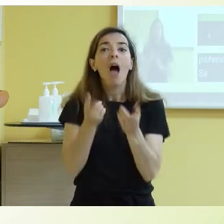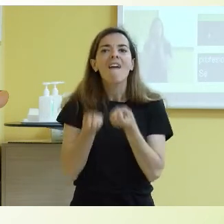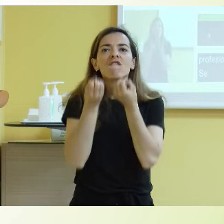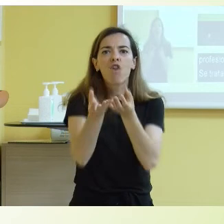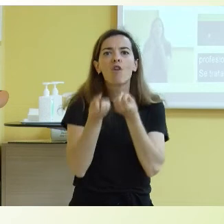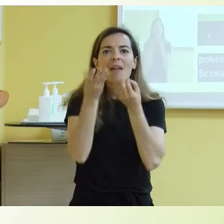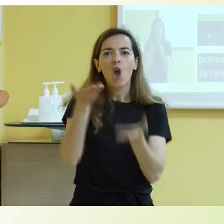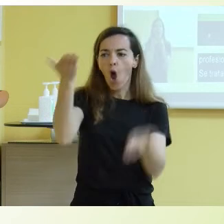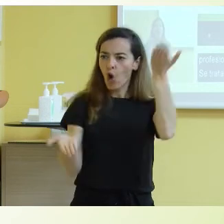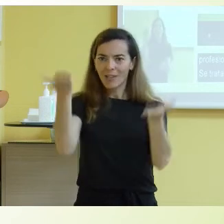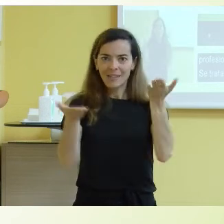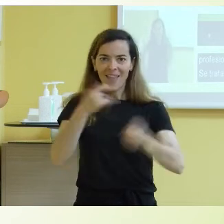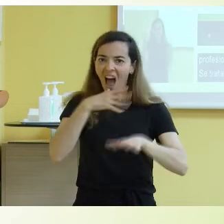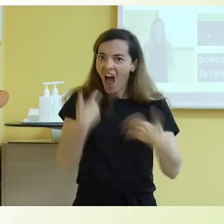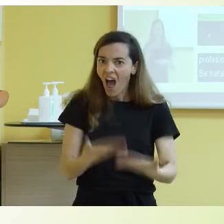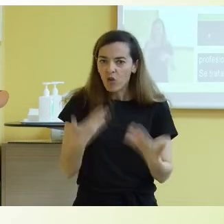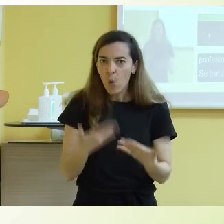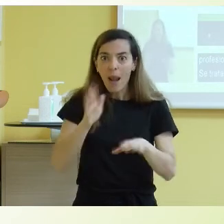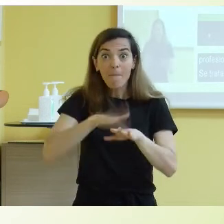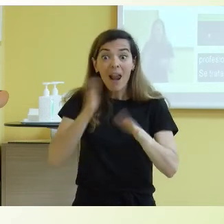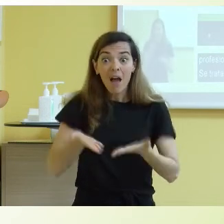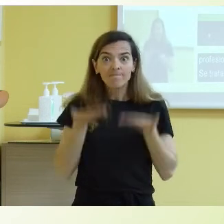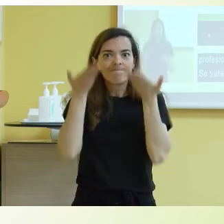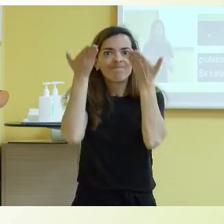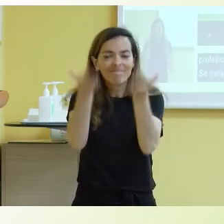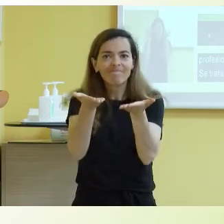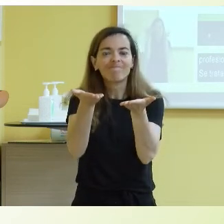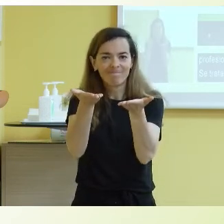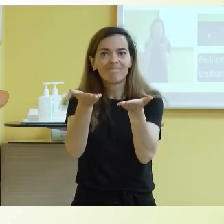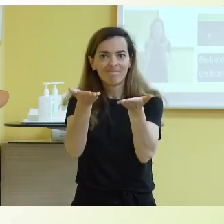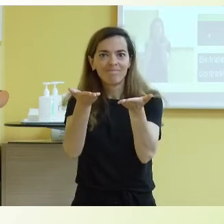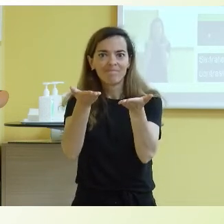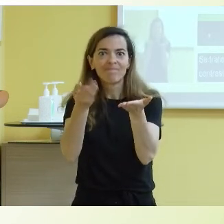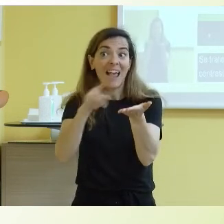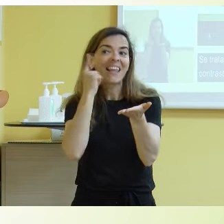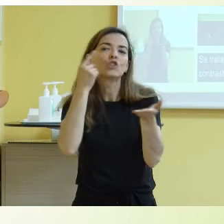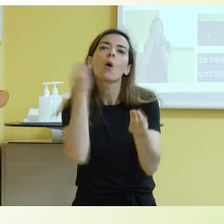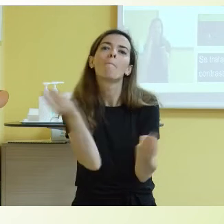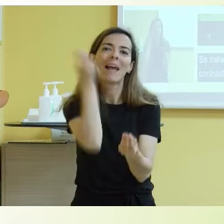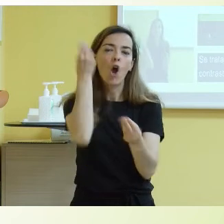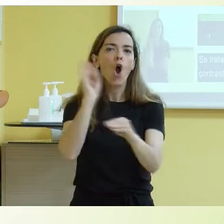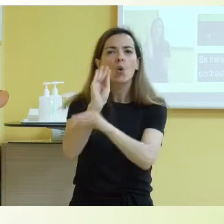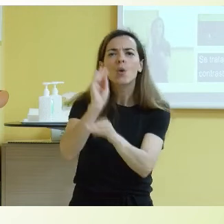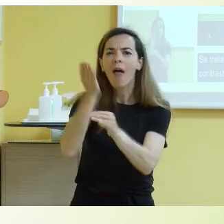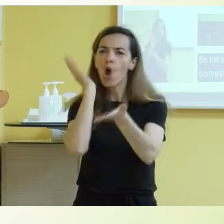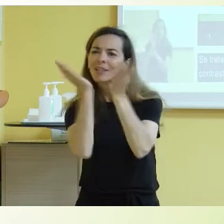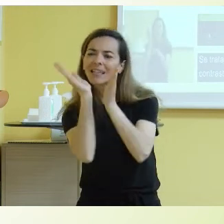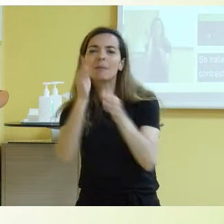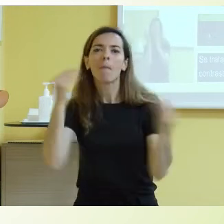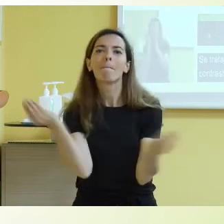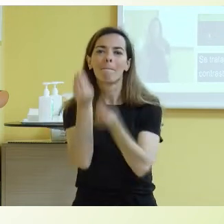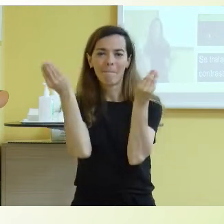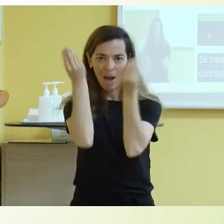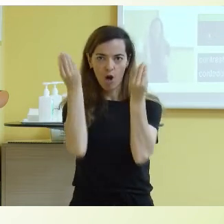información contrastada y actualizada con el fin de contribuir a la mejora del diagnóstico, cuidado y tratamiento de los afectados por